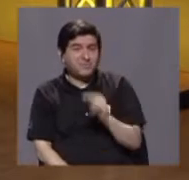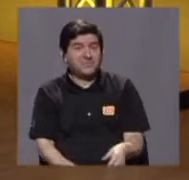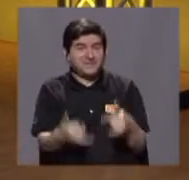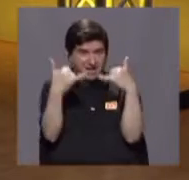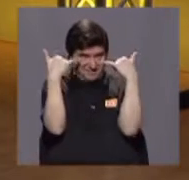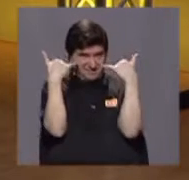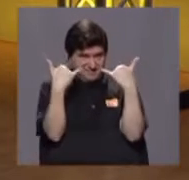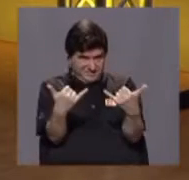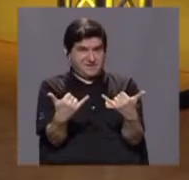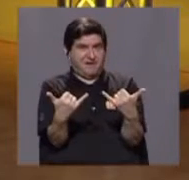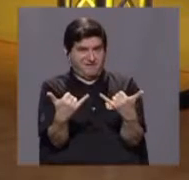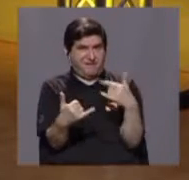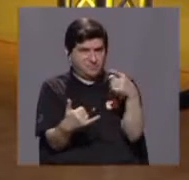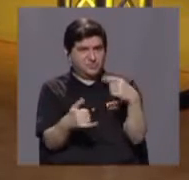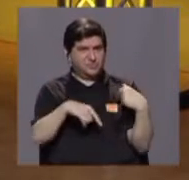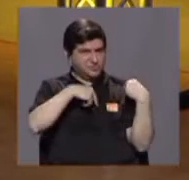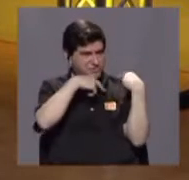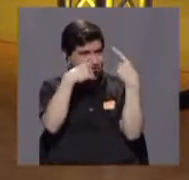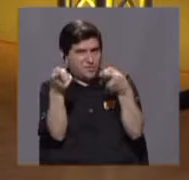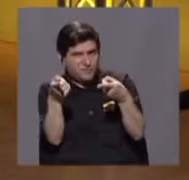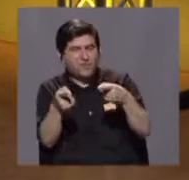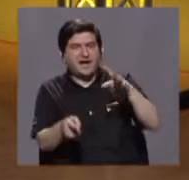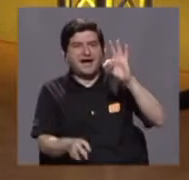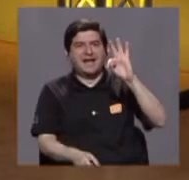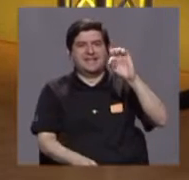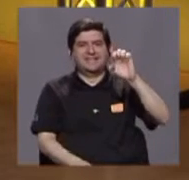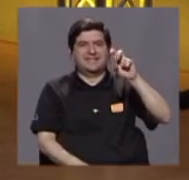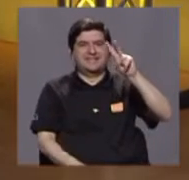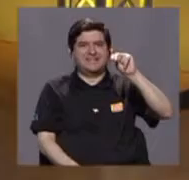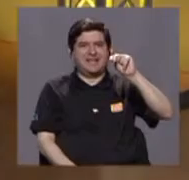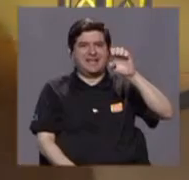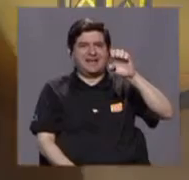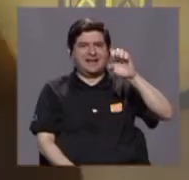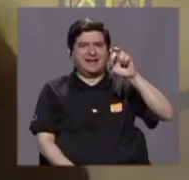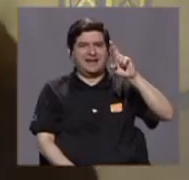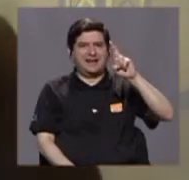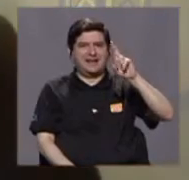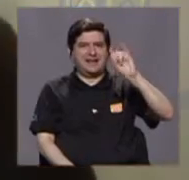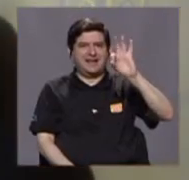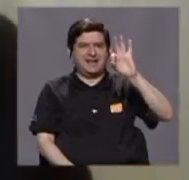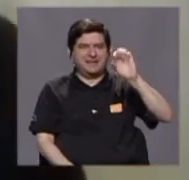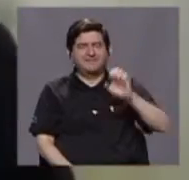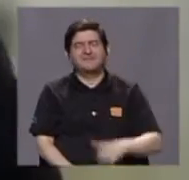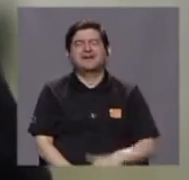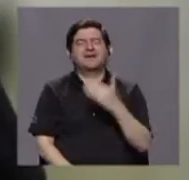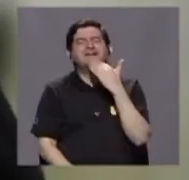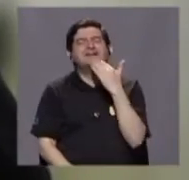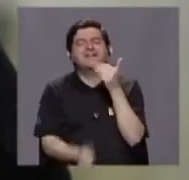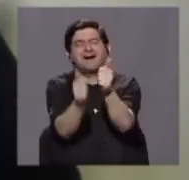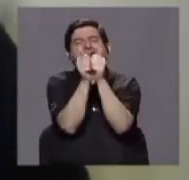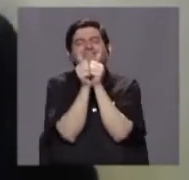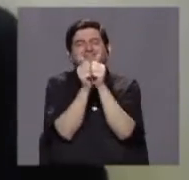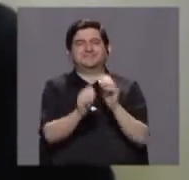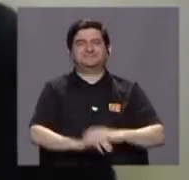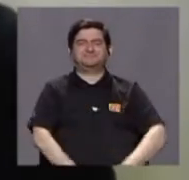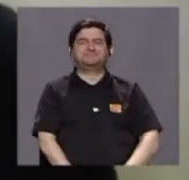has ido a Tenerife. Adelante, Guillén, y gracias por estar aquí.